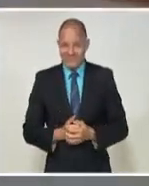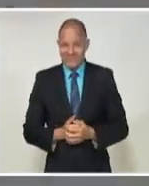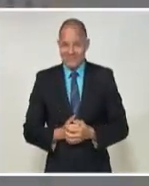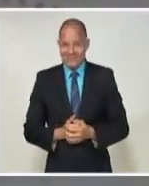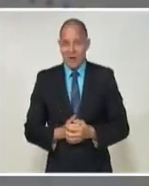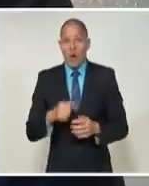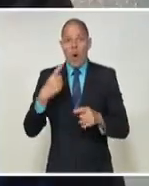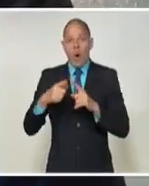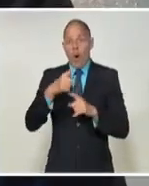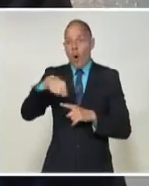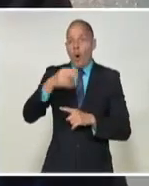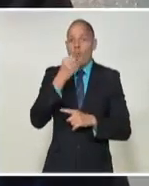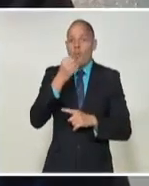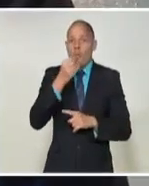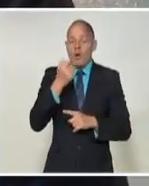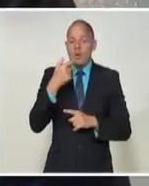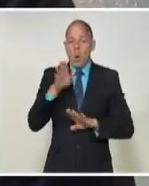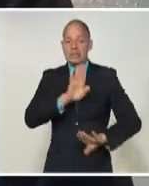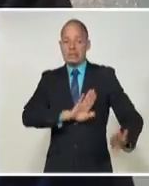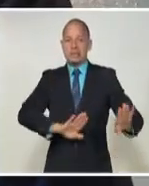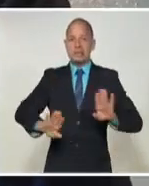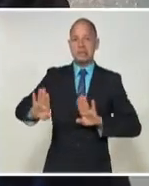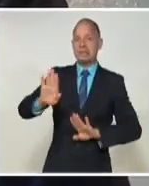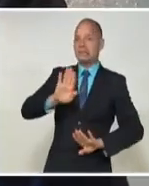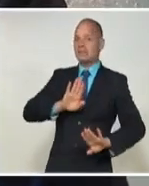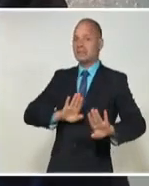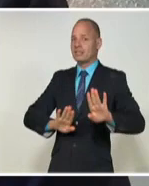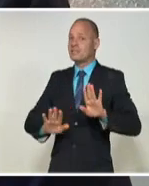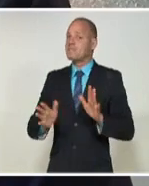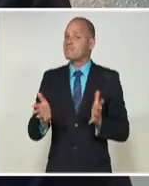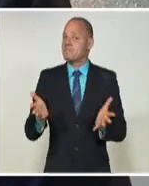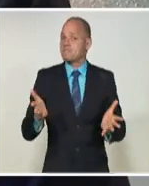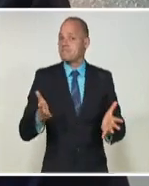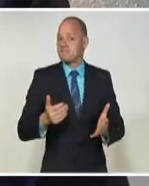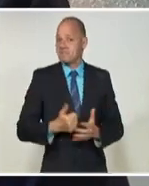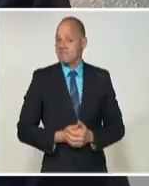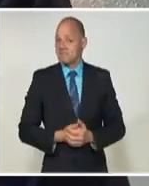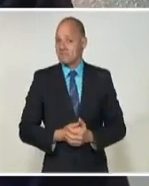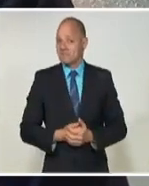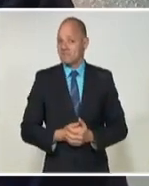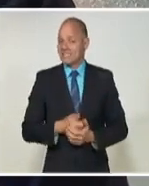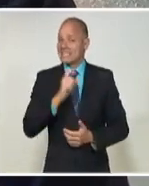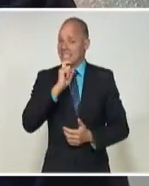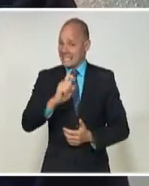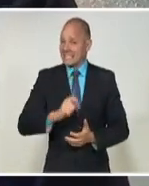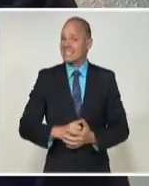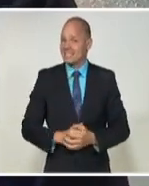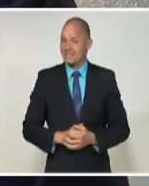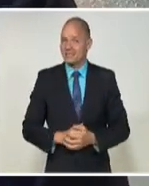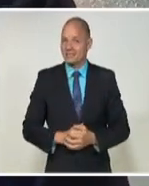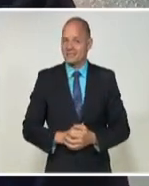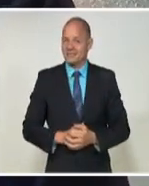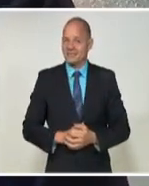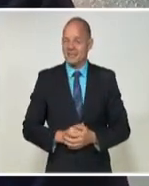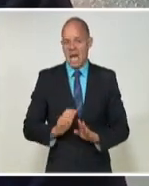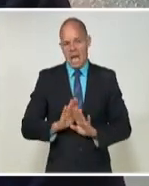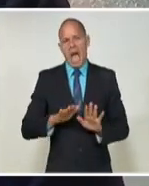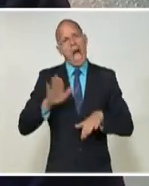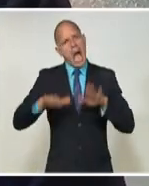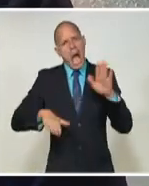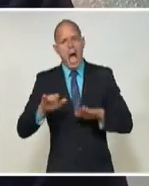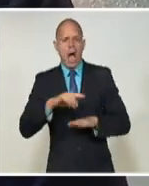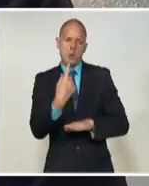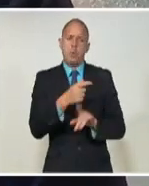tus seres más queridos. Es muy complejo, muy difícil. Y tuvimos muchos momentos de